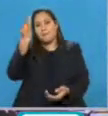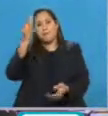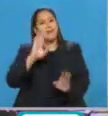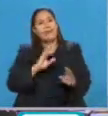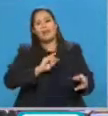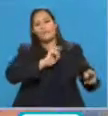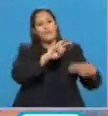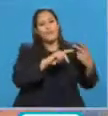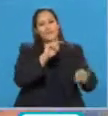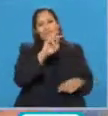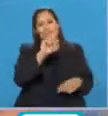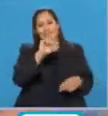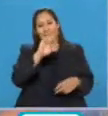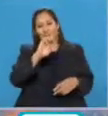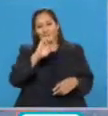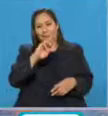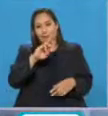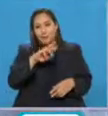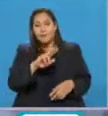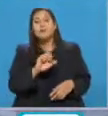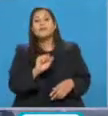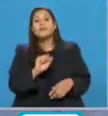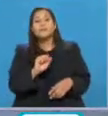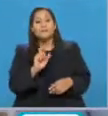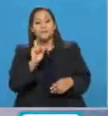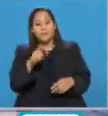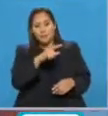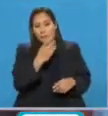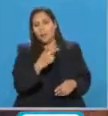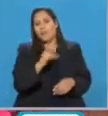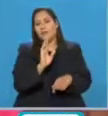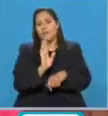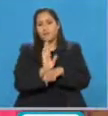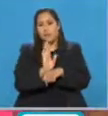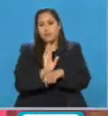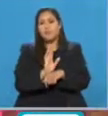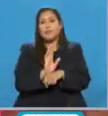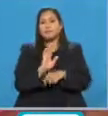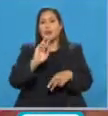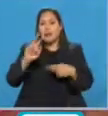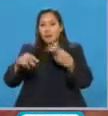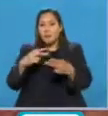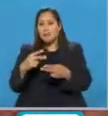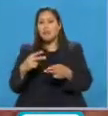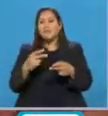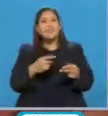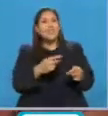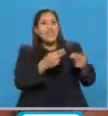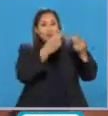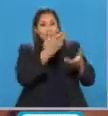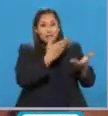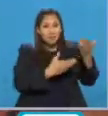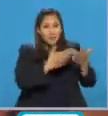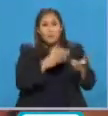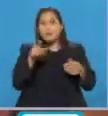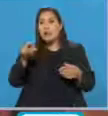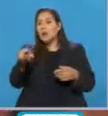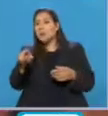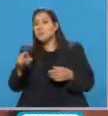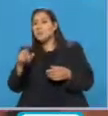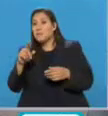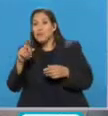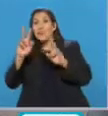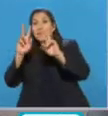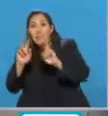visto Mucha ninguna. promoción. Pero además lo dices bien, esto de ponerle luego estos títulos radicales, la gente que va al cine comercial dice, ay, ¿y qué voy a ir a ver? Claro. ¿Me va a